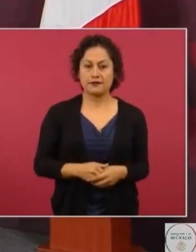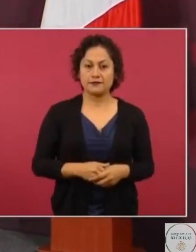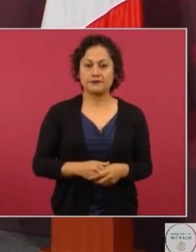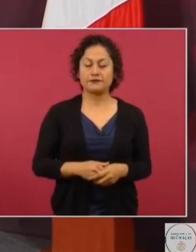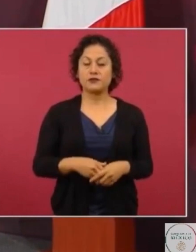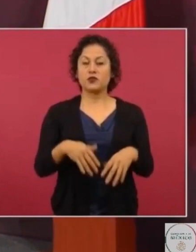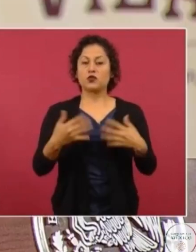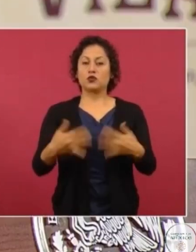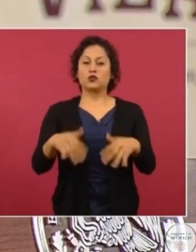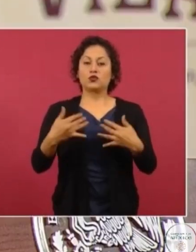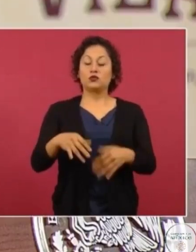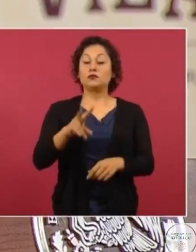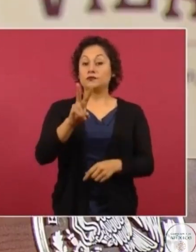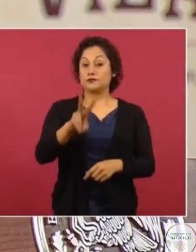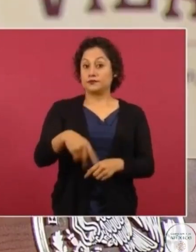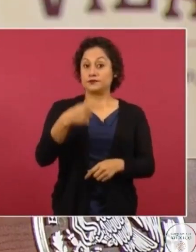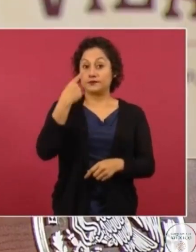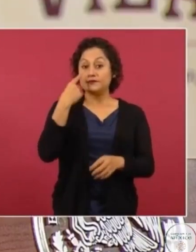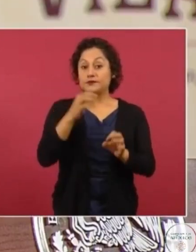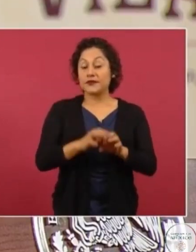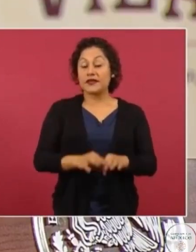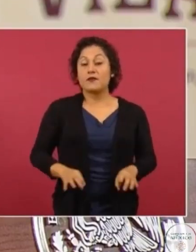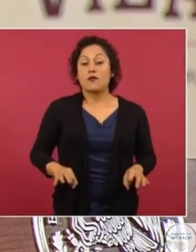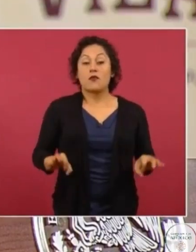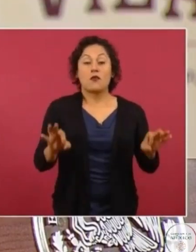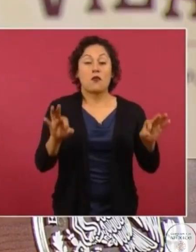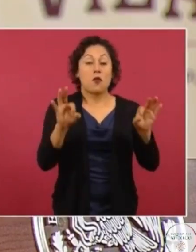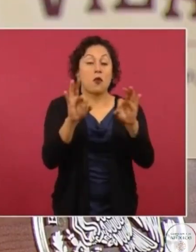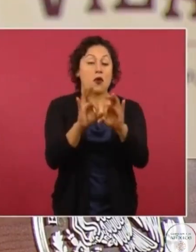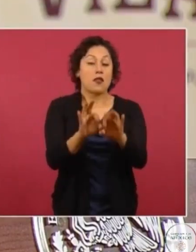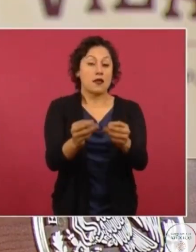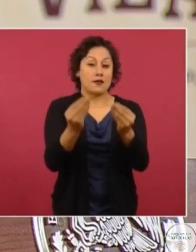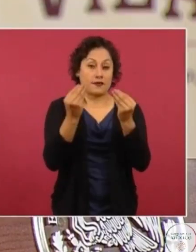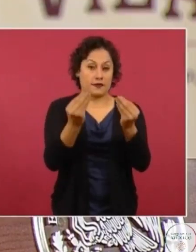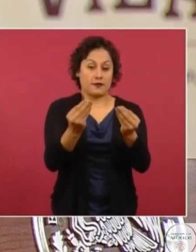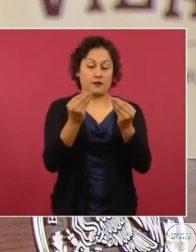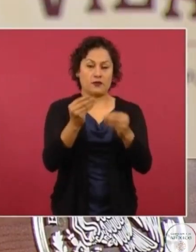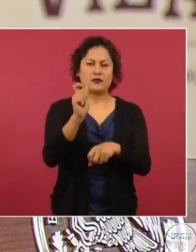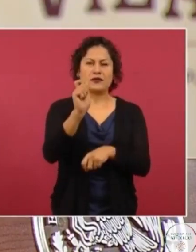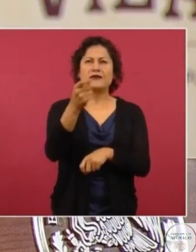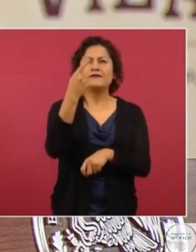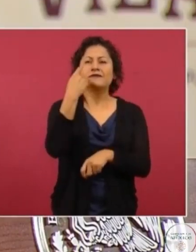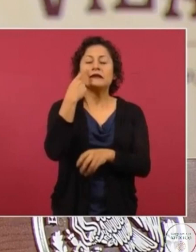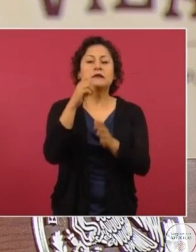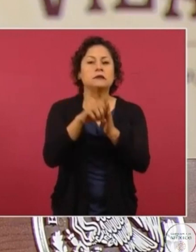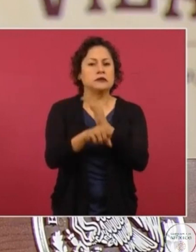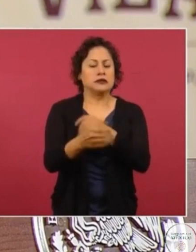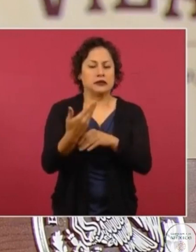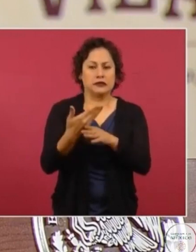Es importante también que hace como 2 años